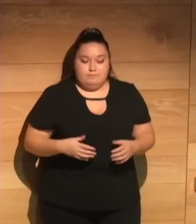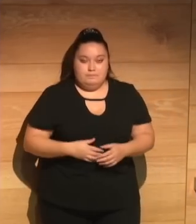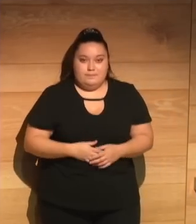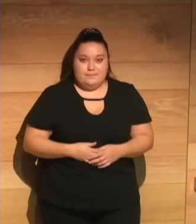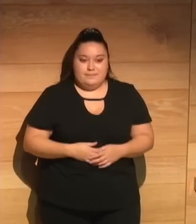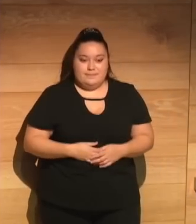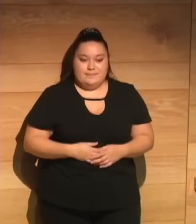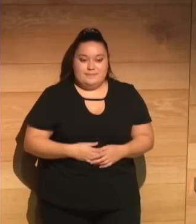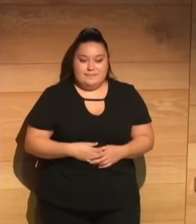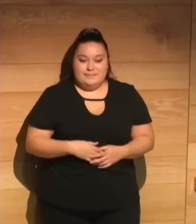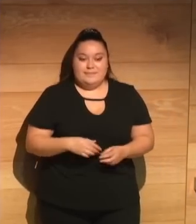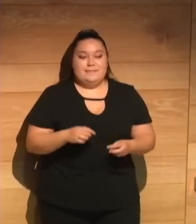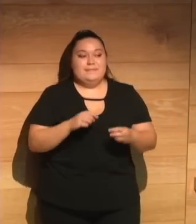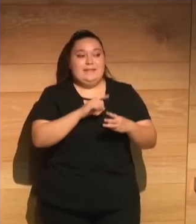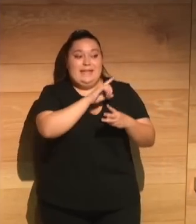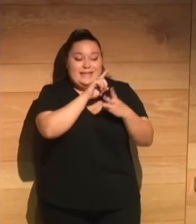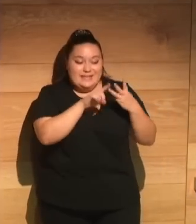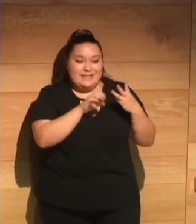Y